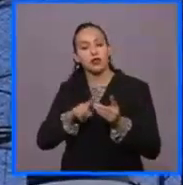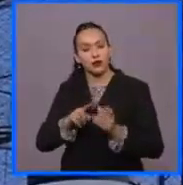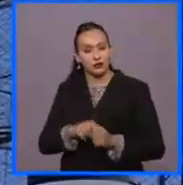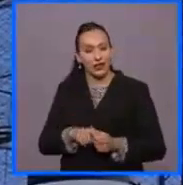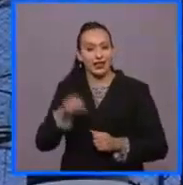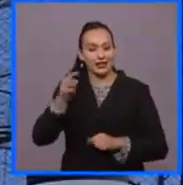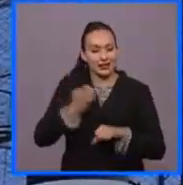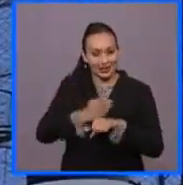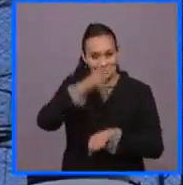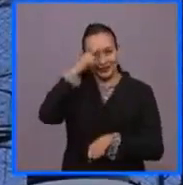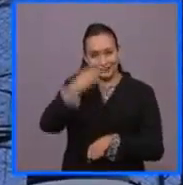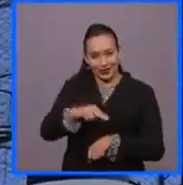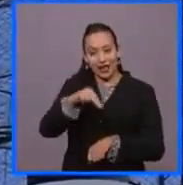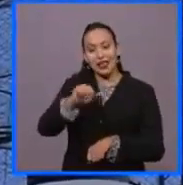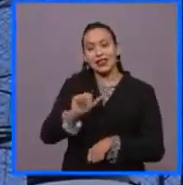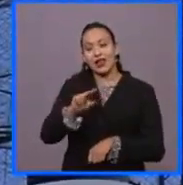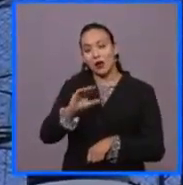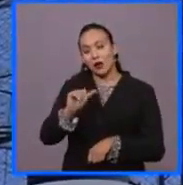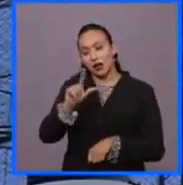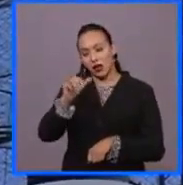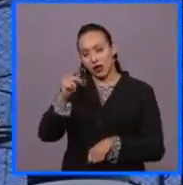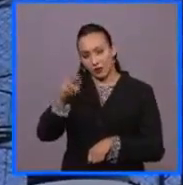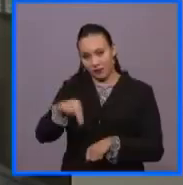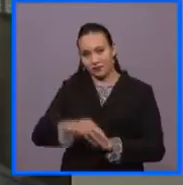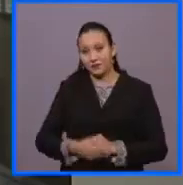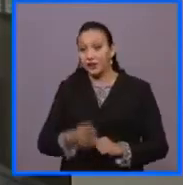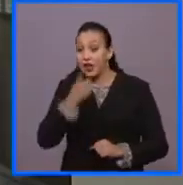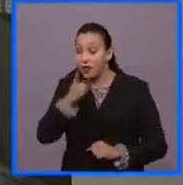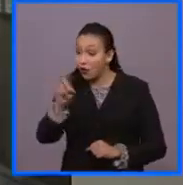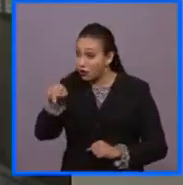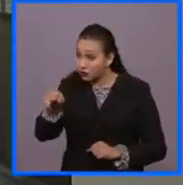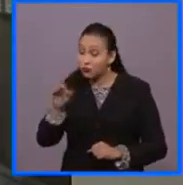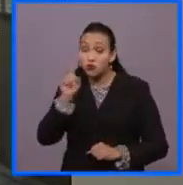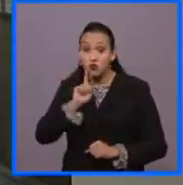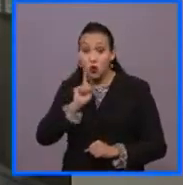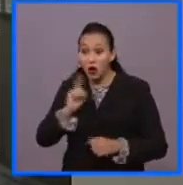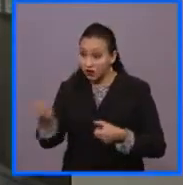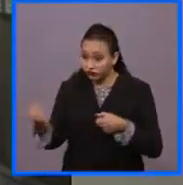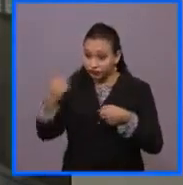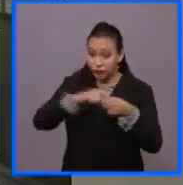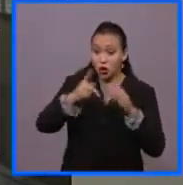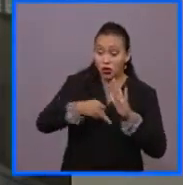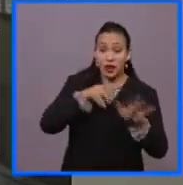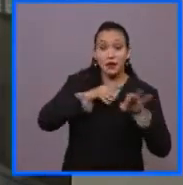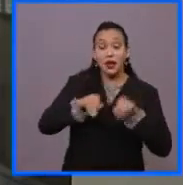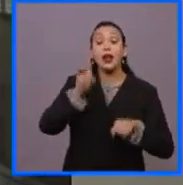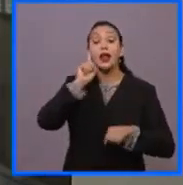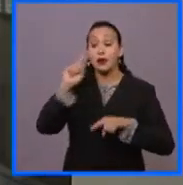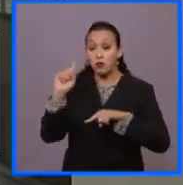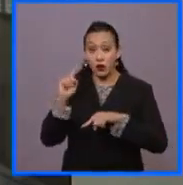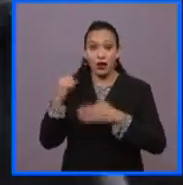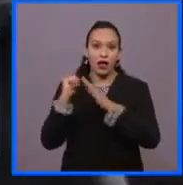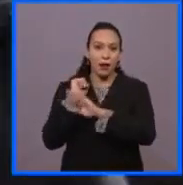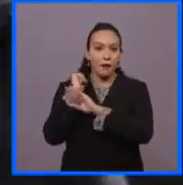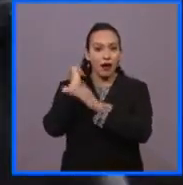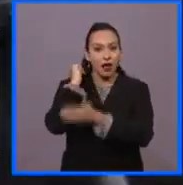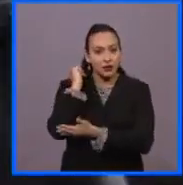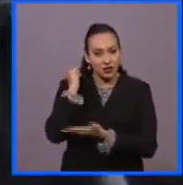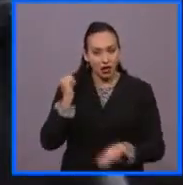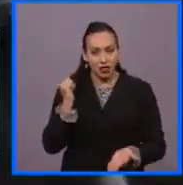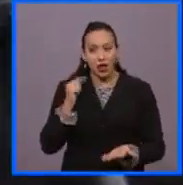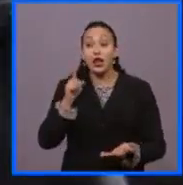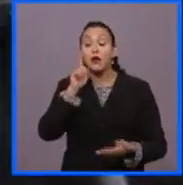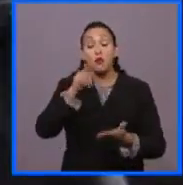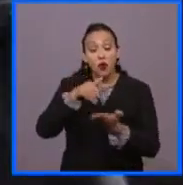en Naucalpan, Estado de México, ordenó la inmediata reinstalación de una trabajadora embarazada despedida,